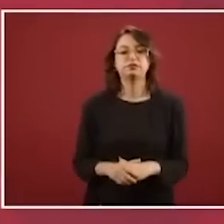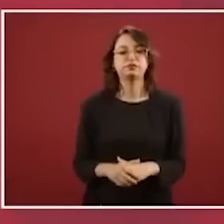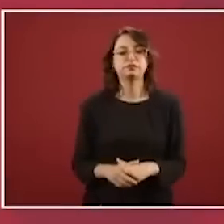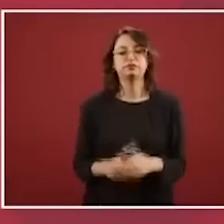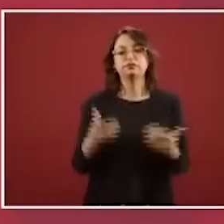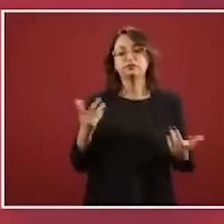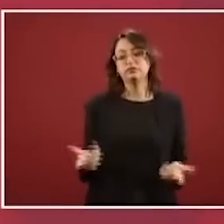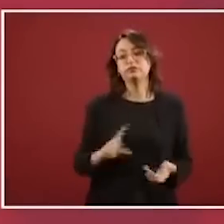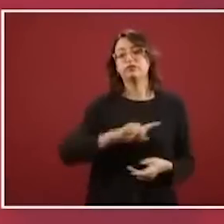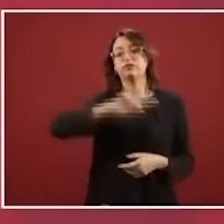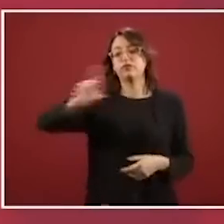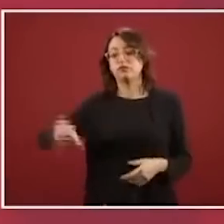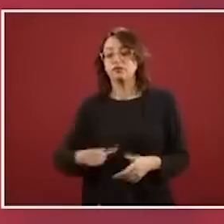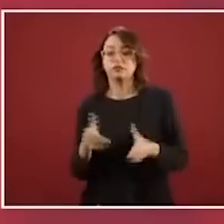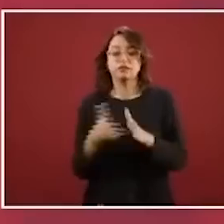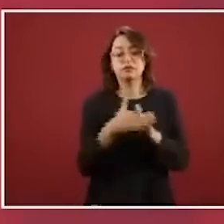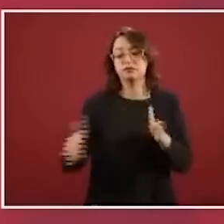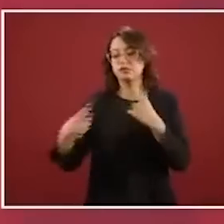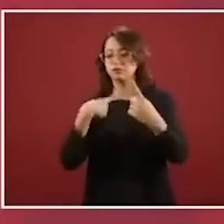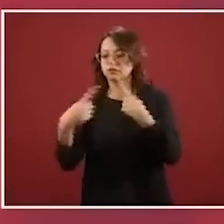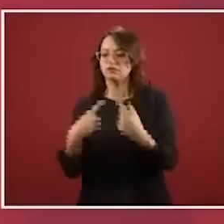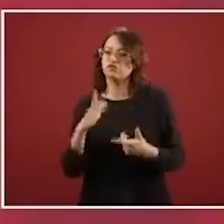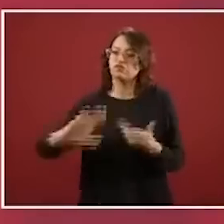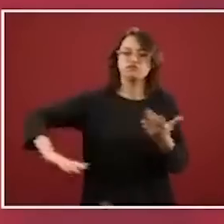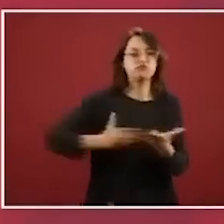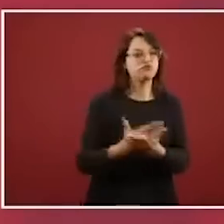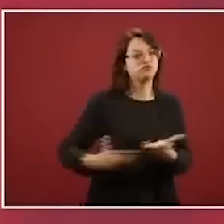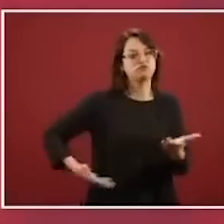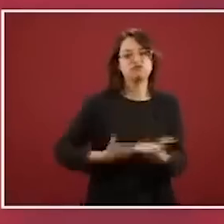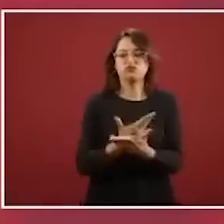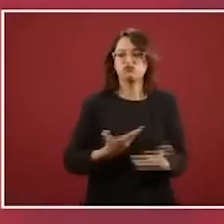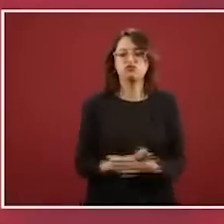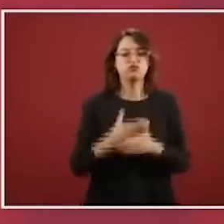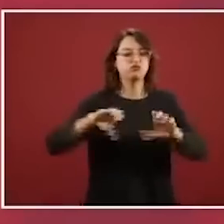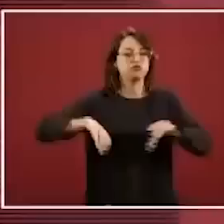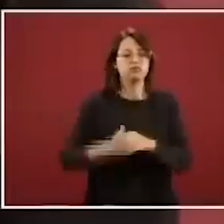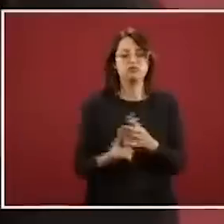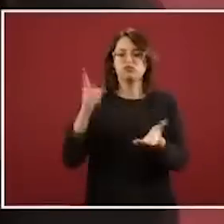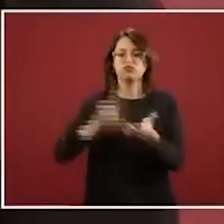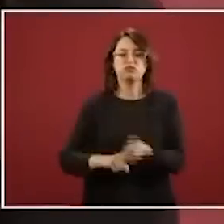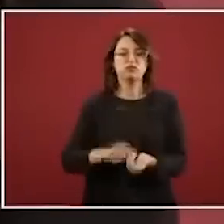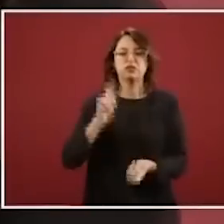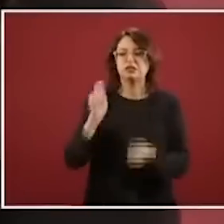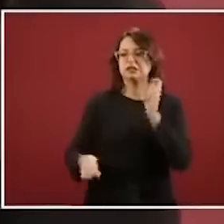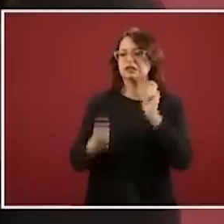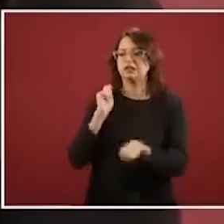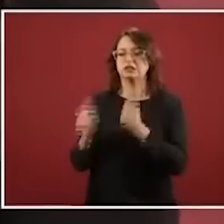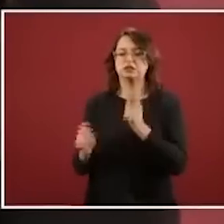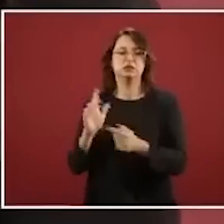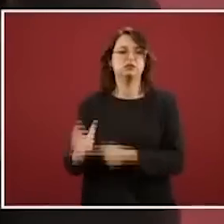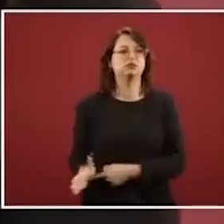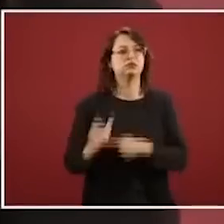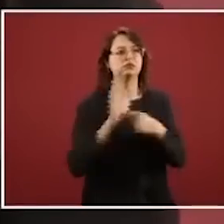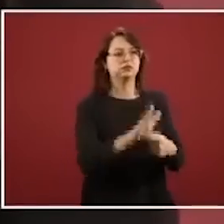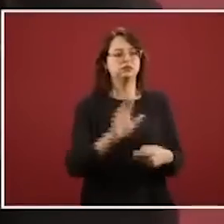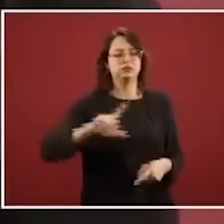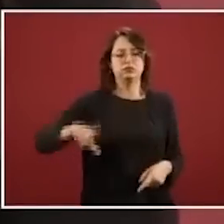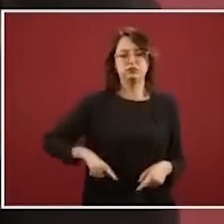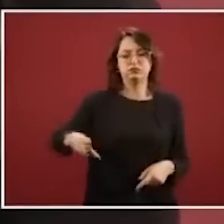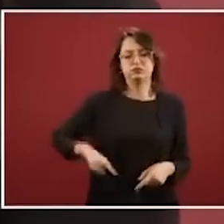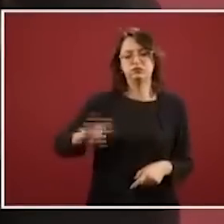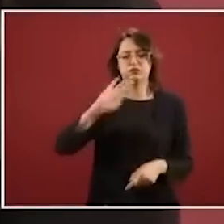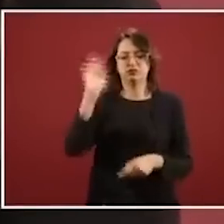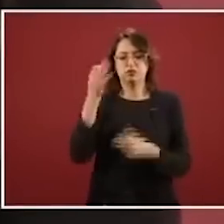fase deliberativa lo que consideraron dentro de cada una de las comunidades, que es lo que querían hacer patente con el gobierno federal,